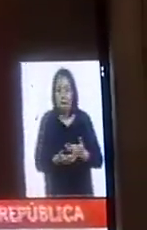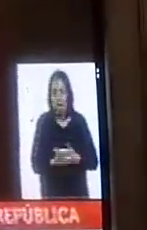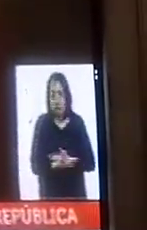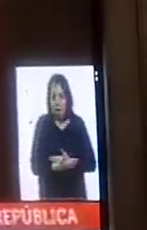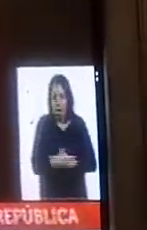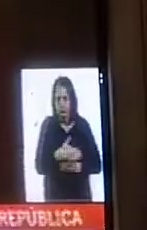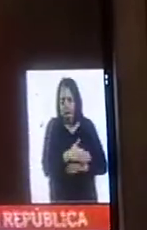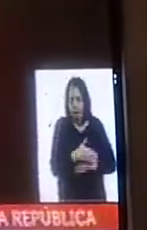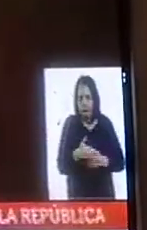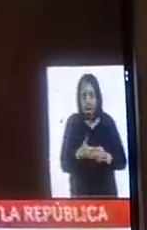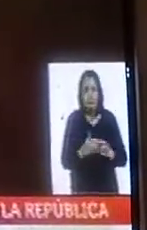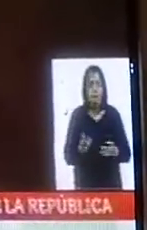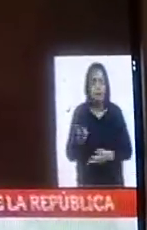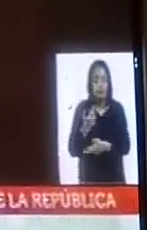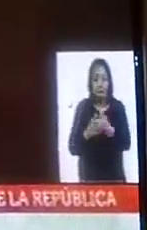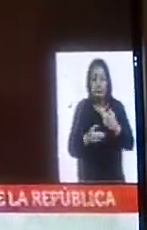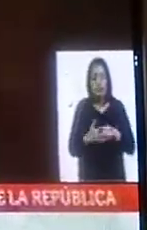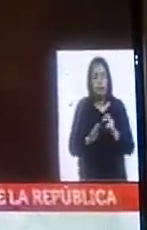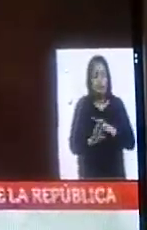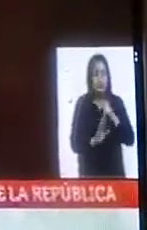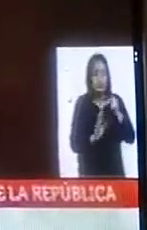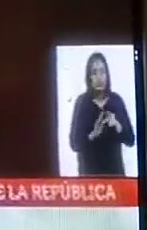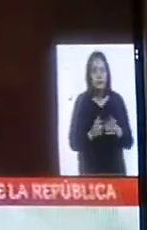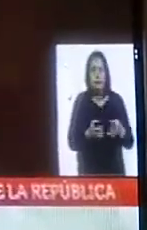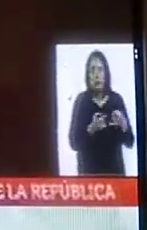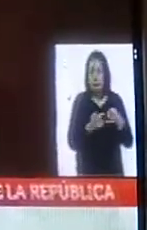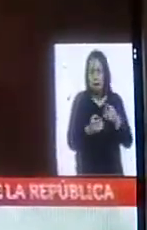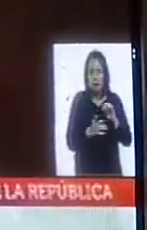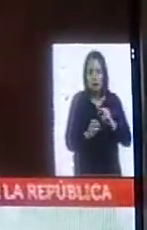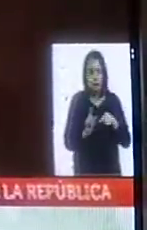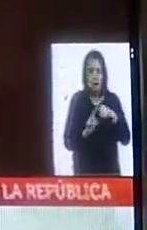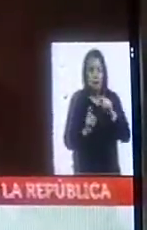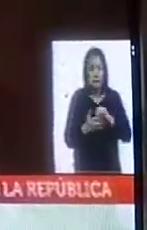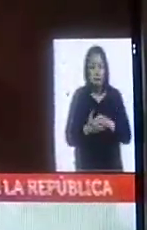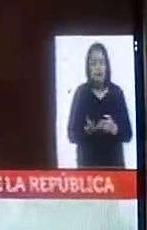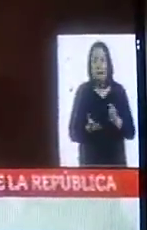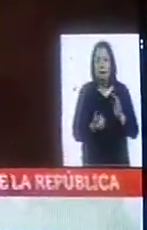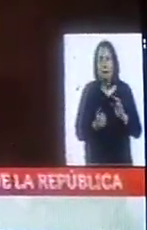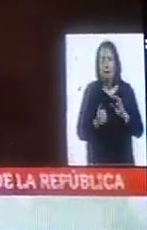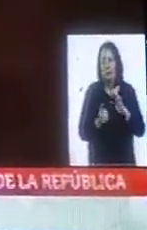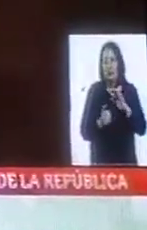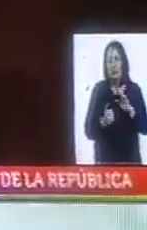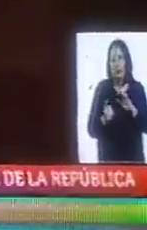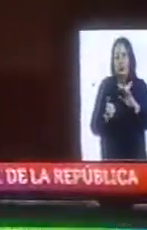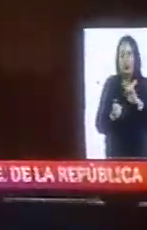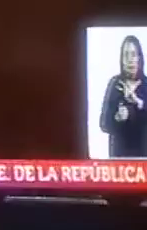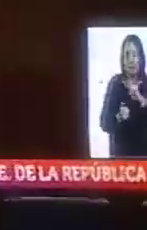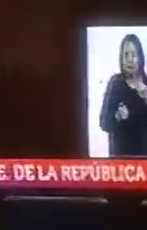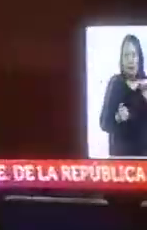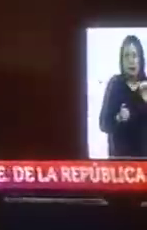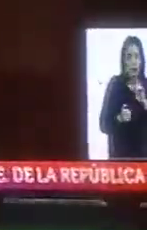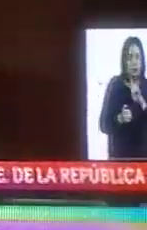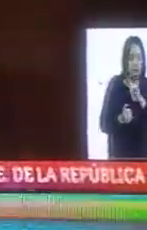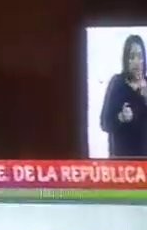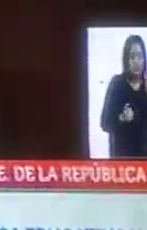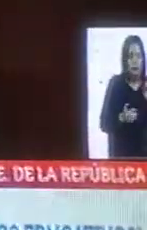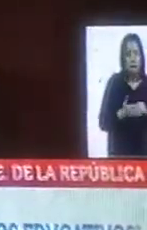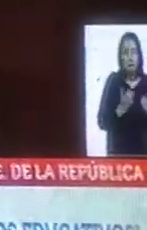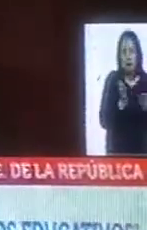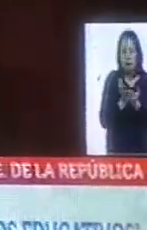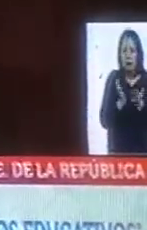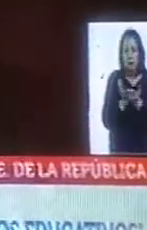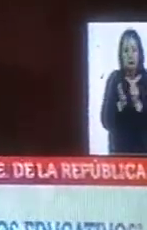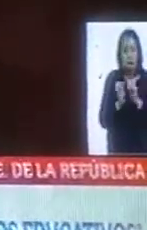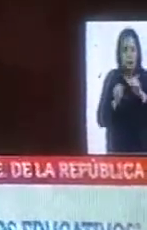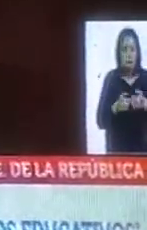retornando el programa cura más a más tardar en el primer semestre del año 2022 nuestras escuelas volverán